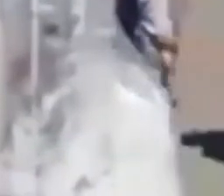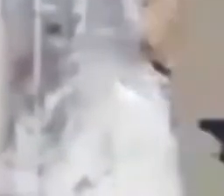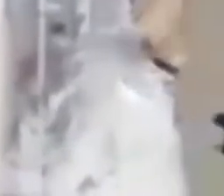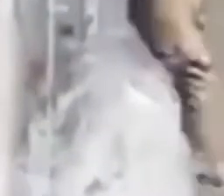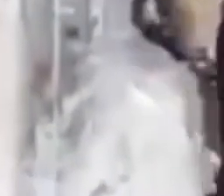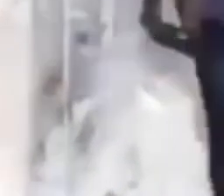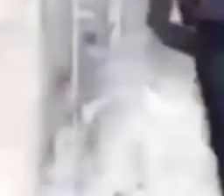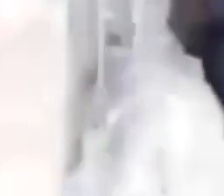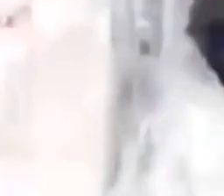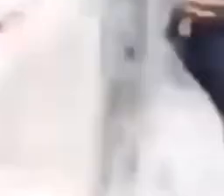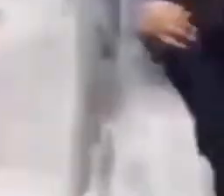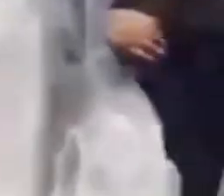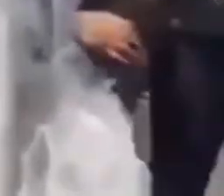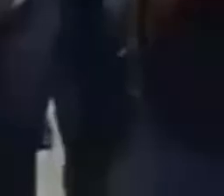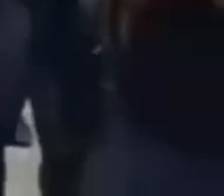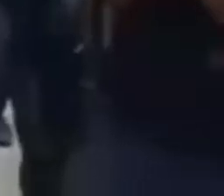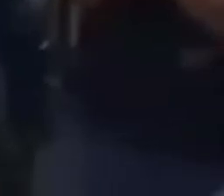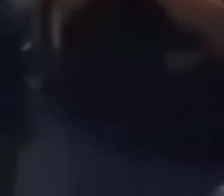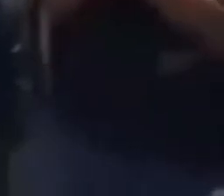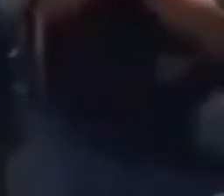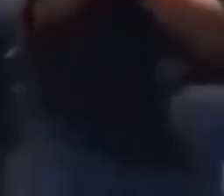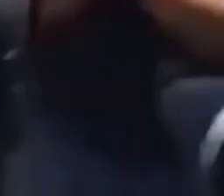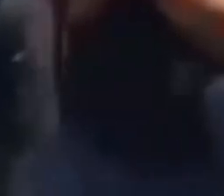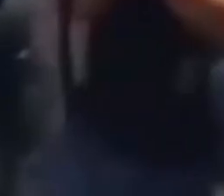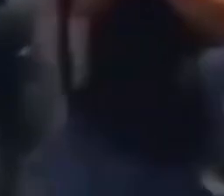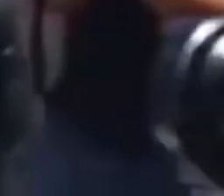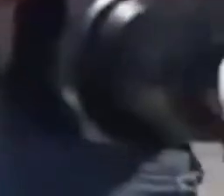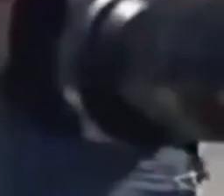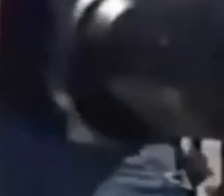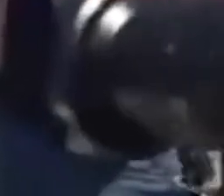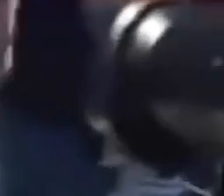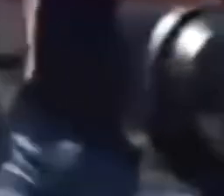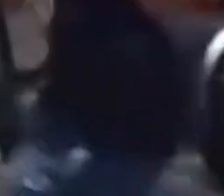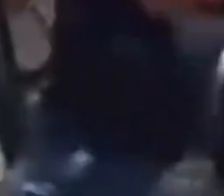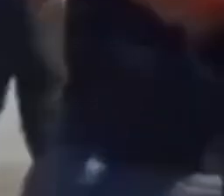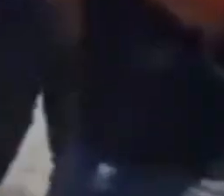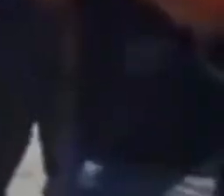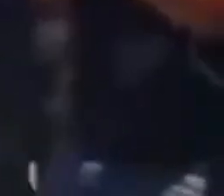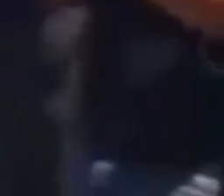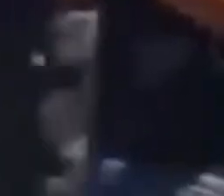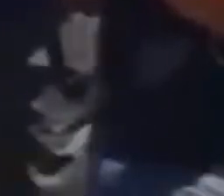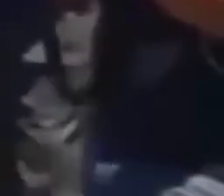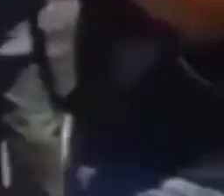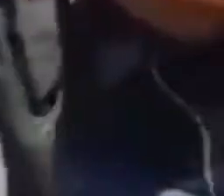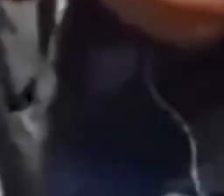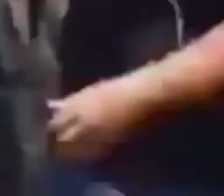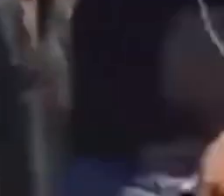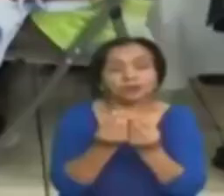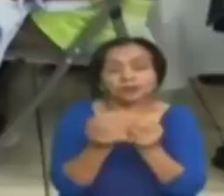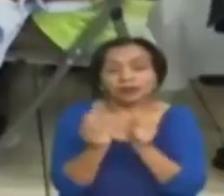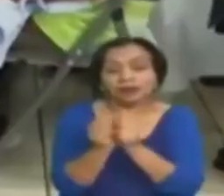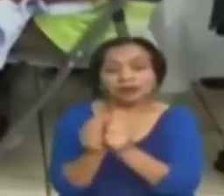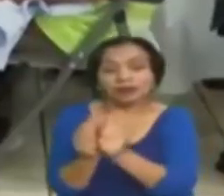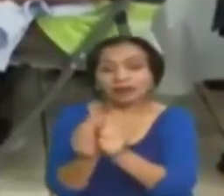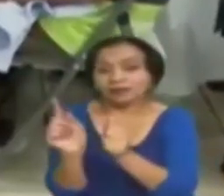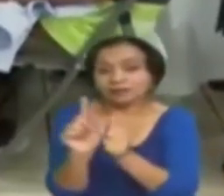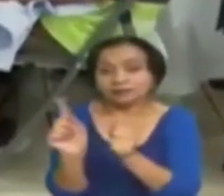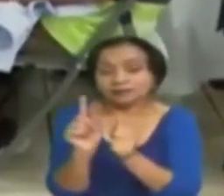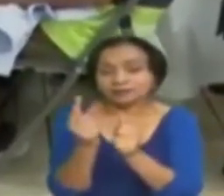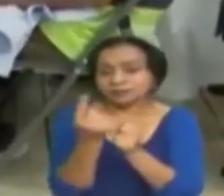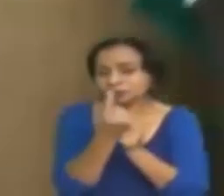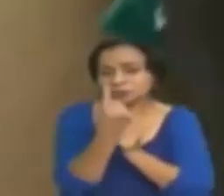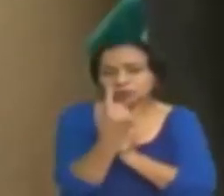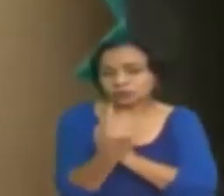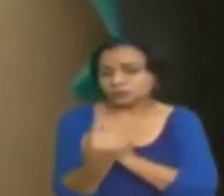esa actividad, todas a las 9 de la mañana, de protección y promoción de salud y vida, cerramos la